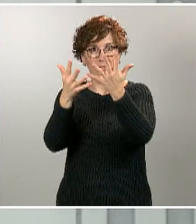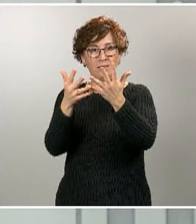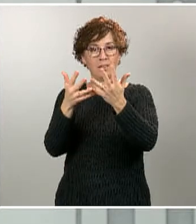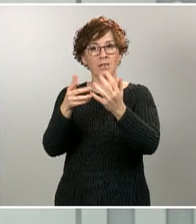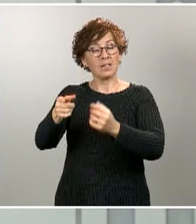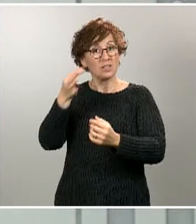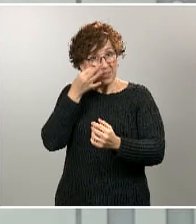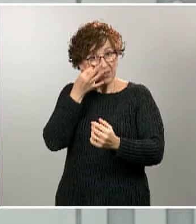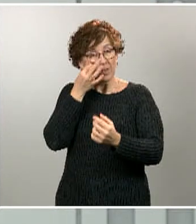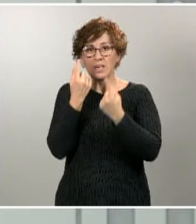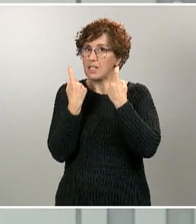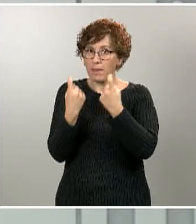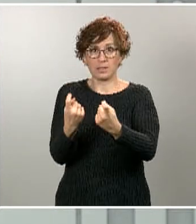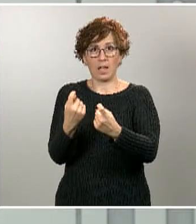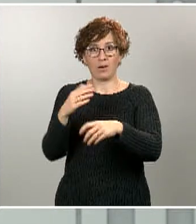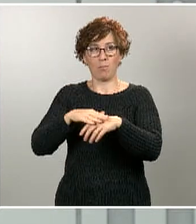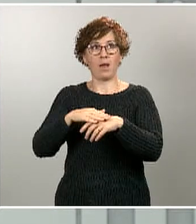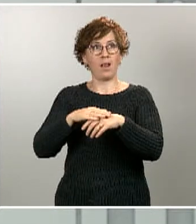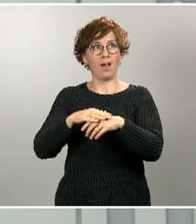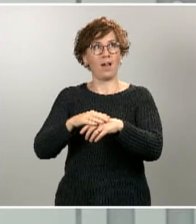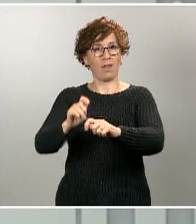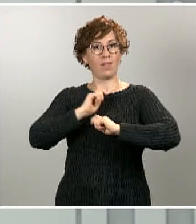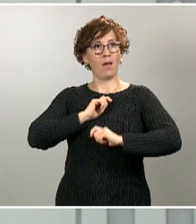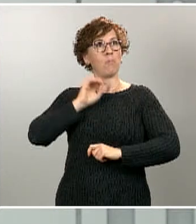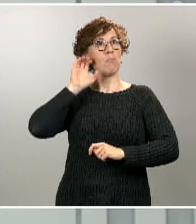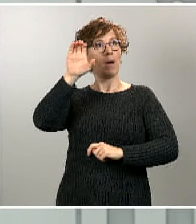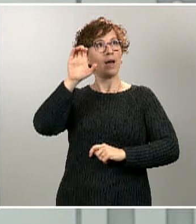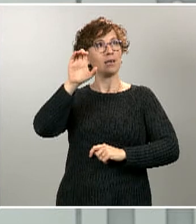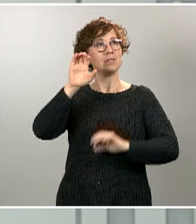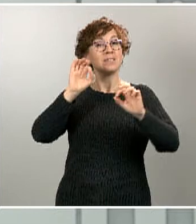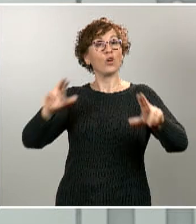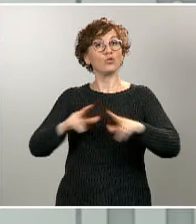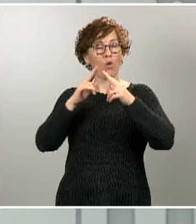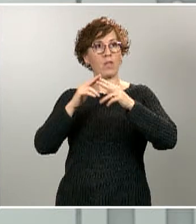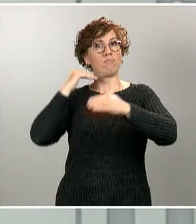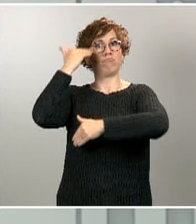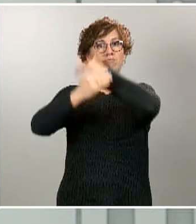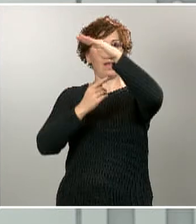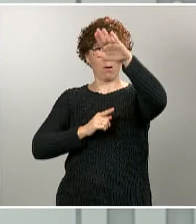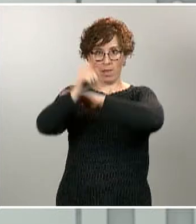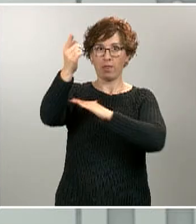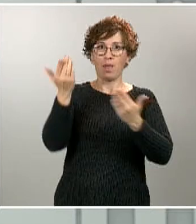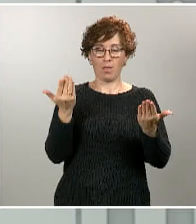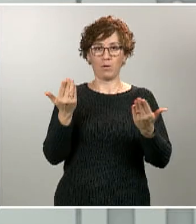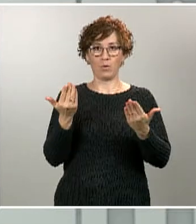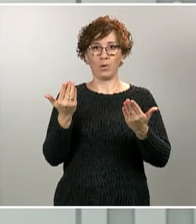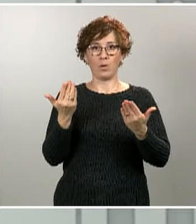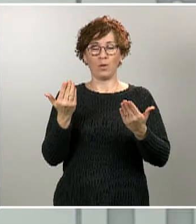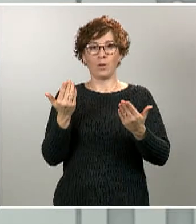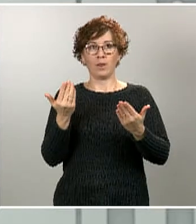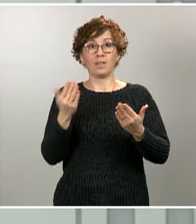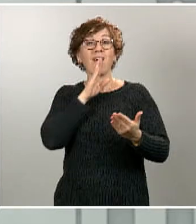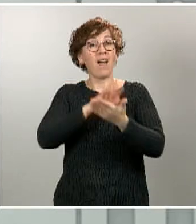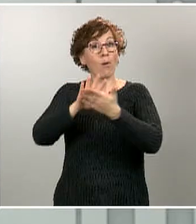para que tengamos un país socialmente avanzado y tengamos un país en términos de derechos y libertades de los mejores o de los